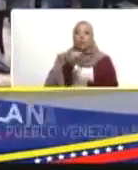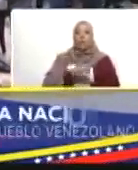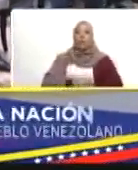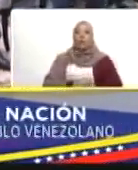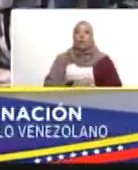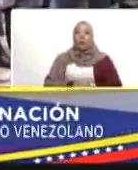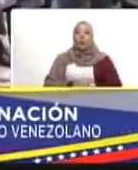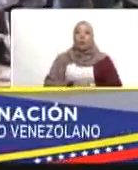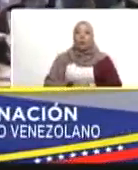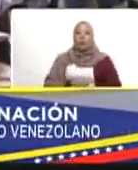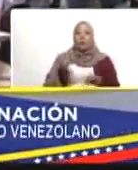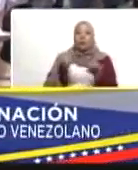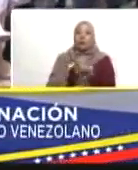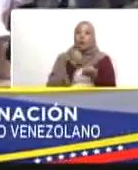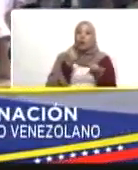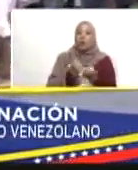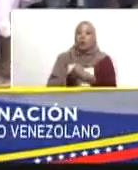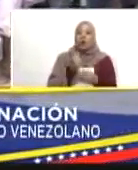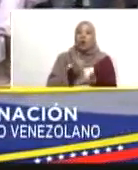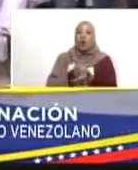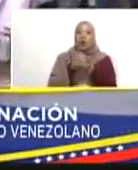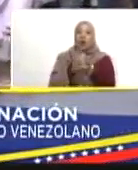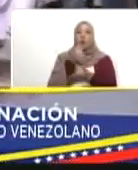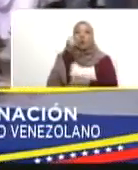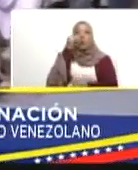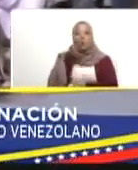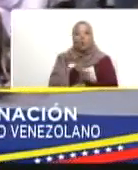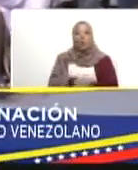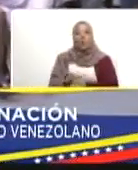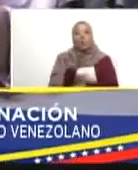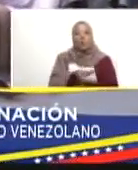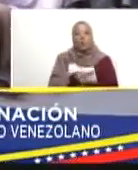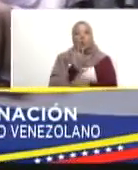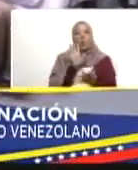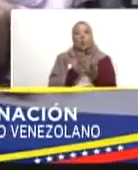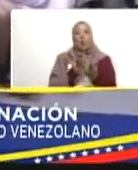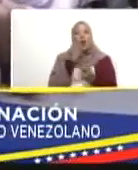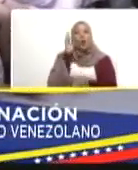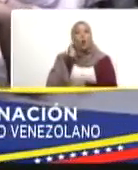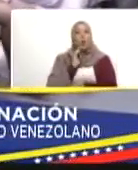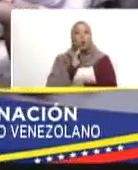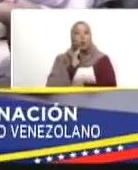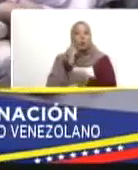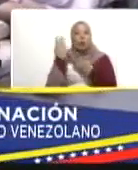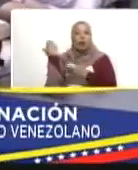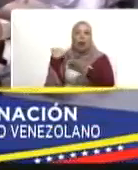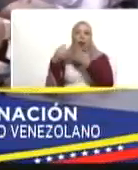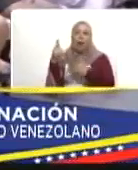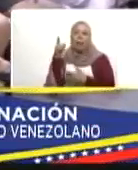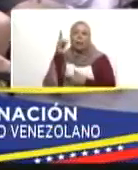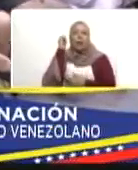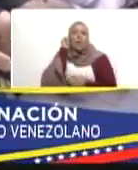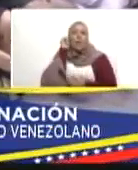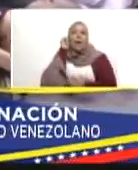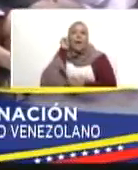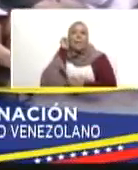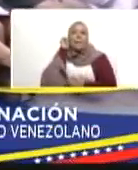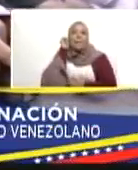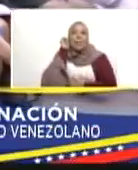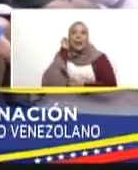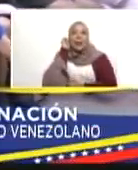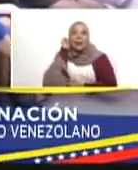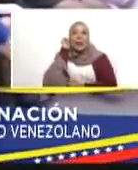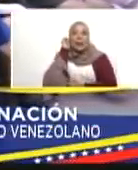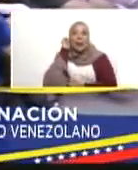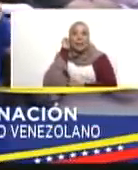un micrófono por ahí para que me ayudes un poquito Dame una ayudadita como dijo María Bolívar Dame una ayudadita Castro